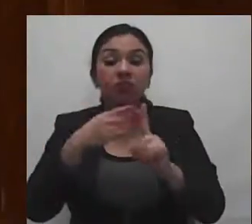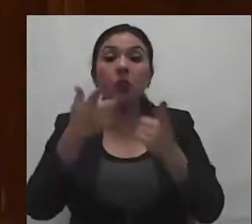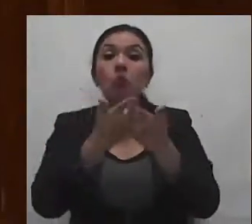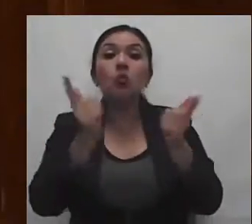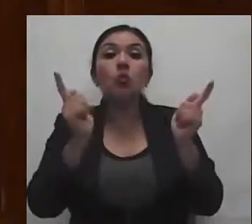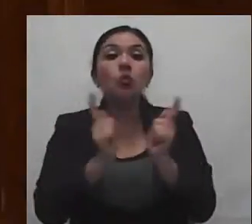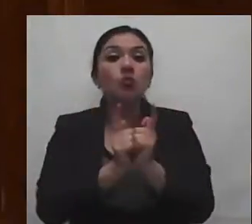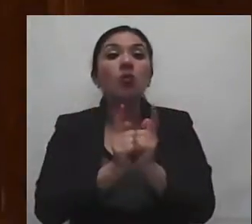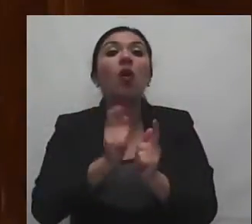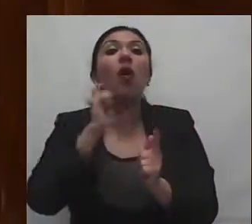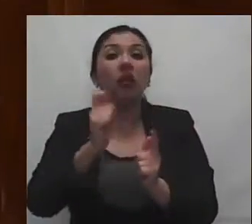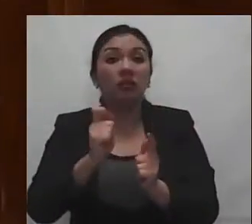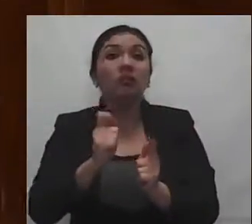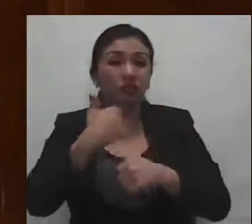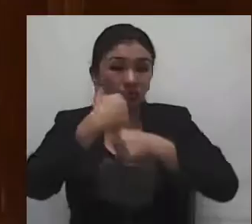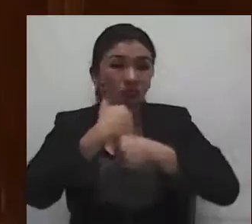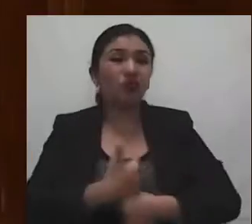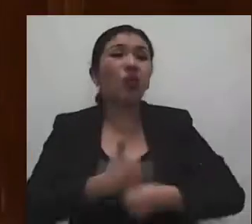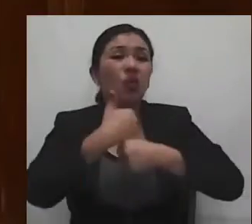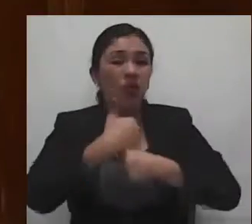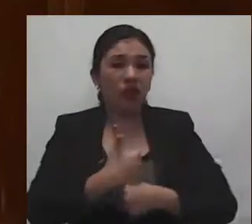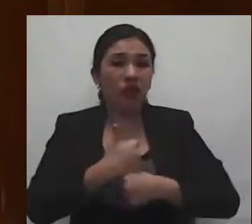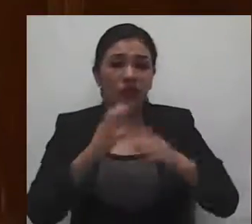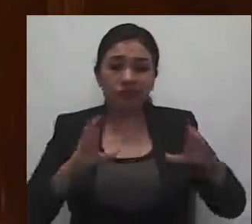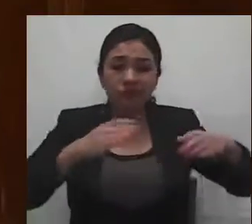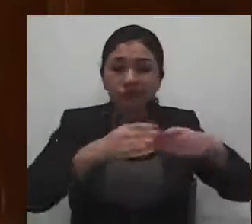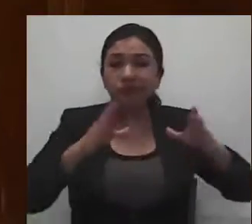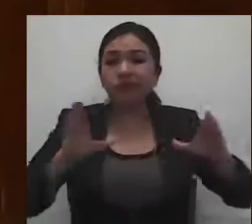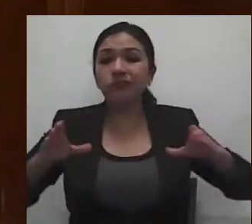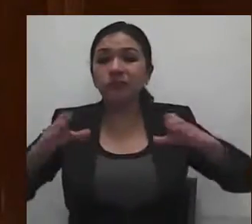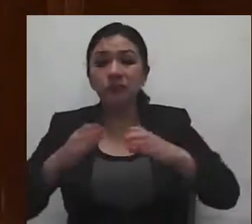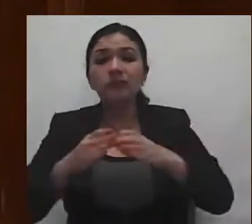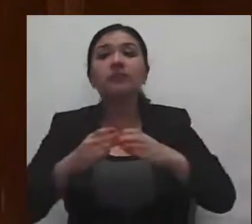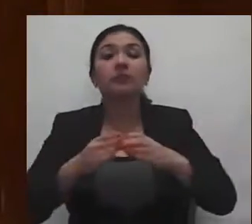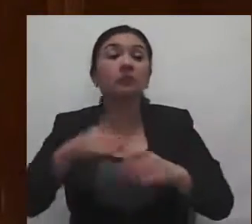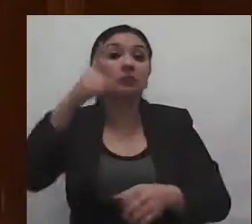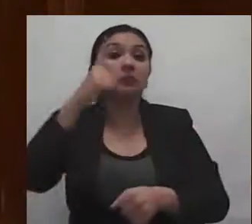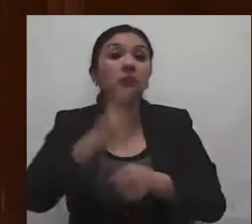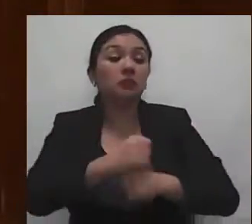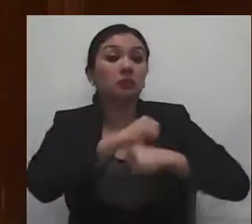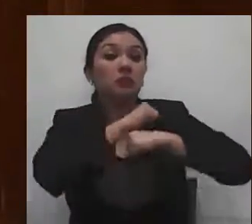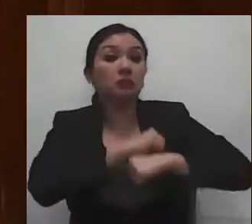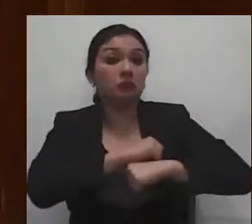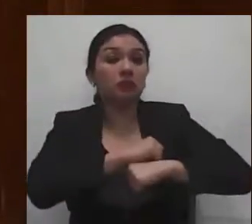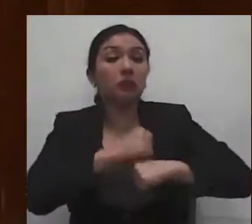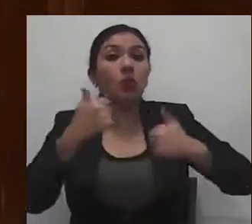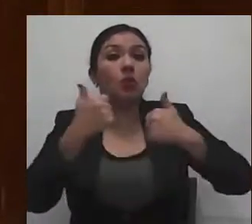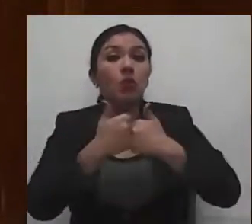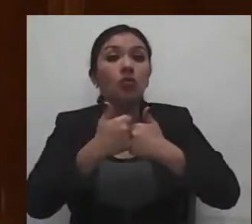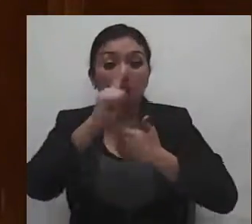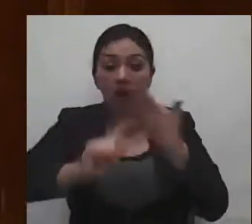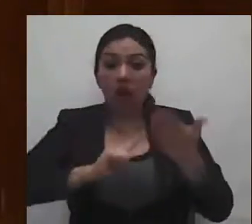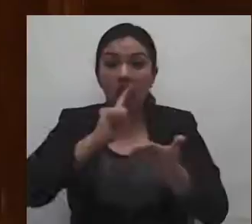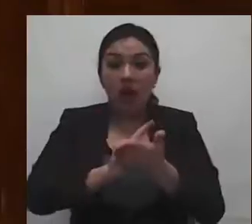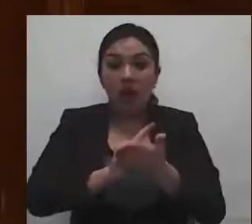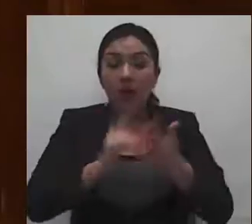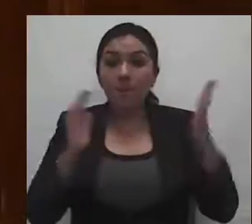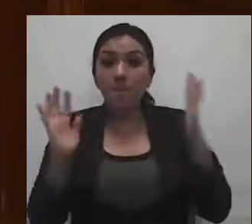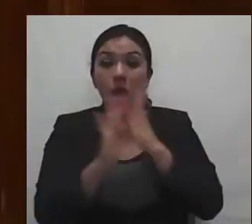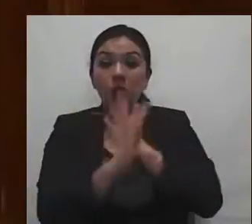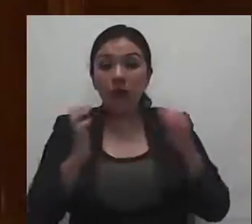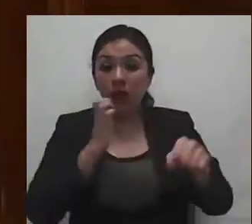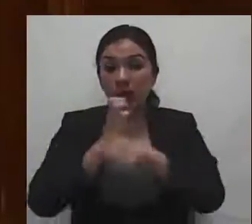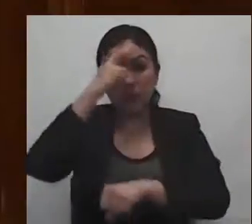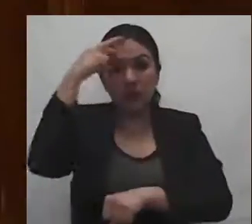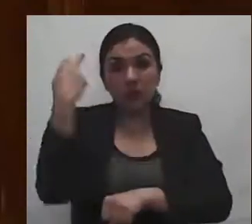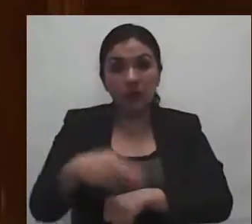condición de vulnerabilidad, principio rector que está estipulado en la Ley de Movilidad del Estado de México